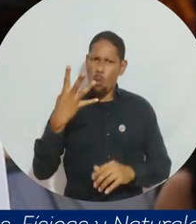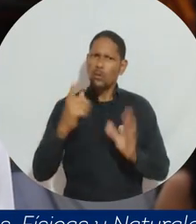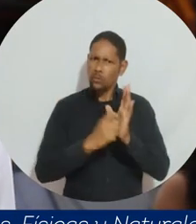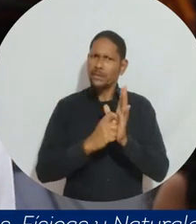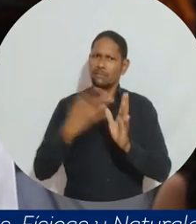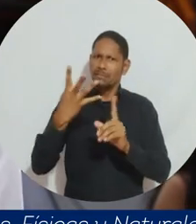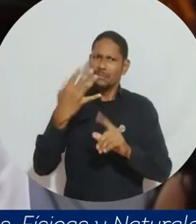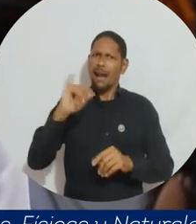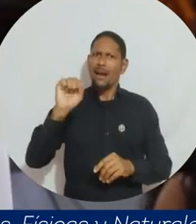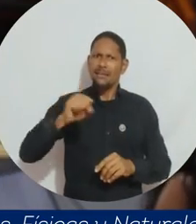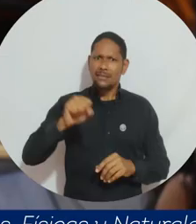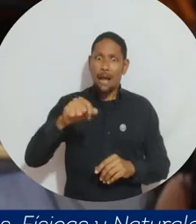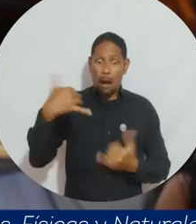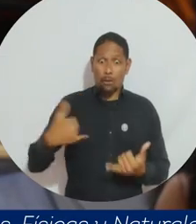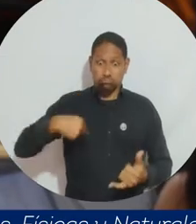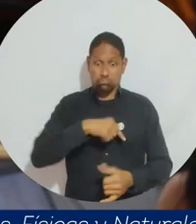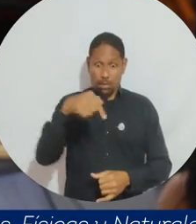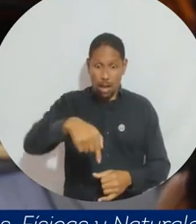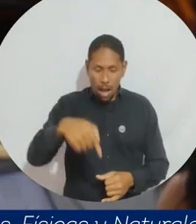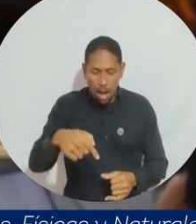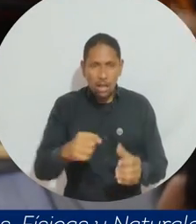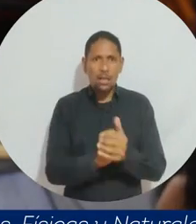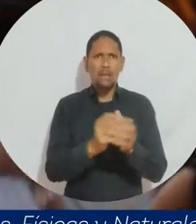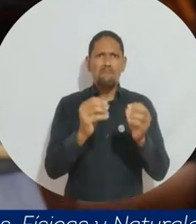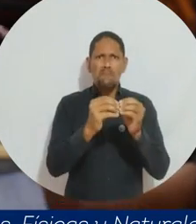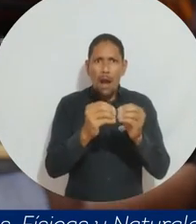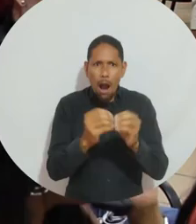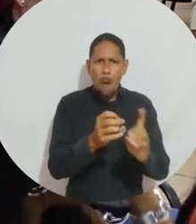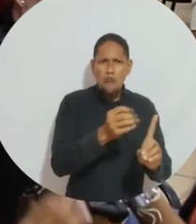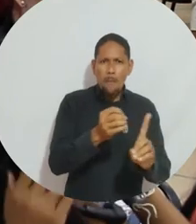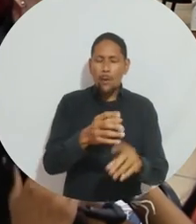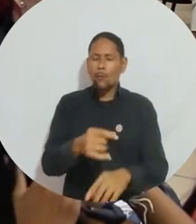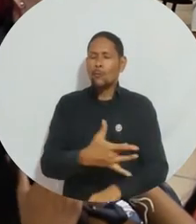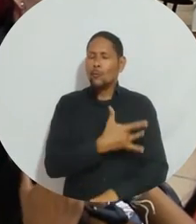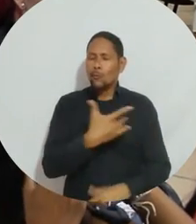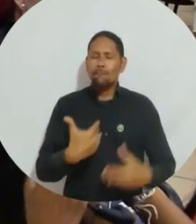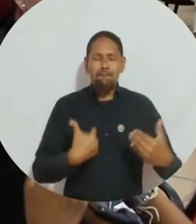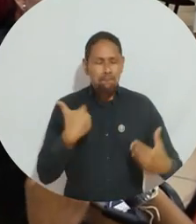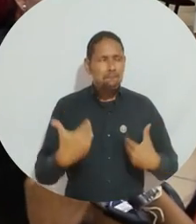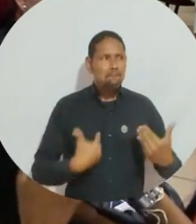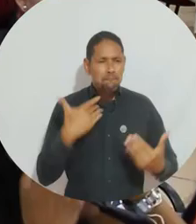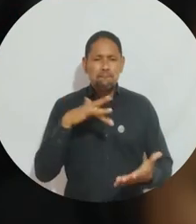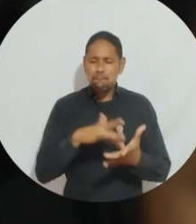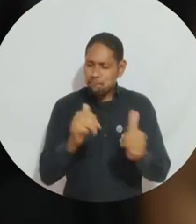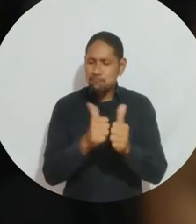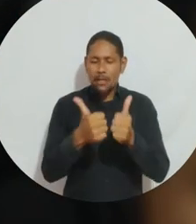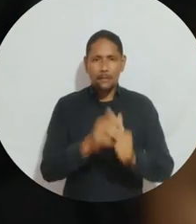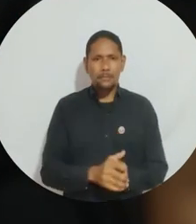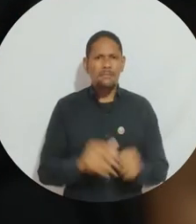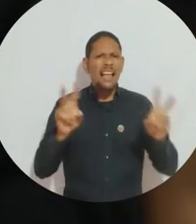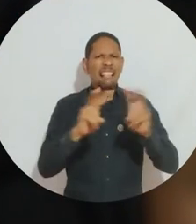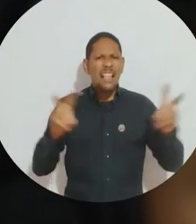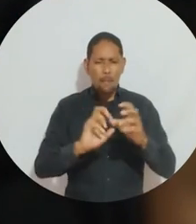es la cuarta oportunidad en que estamos por parte de la academia aquí, tremendamente complacida de estar aquí con ustedes.